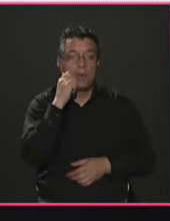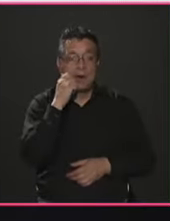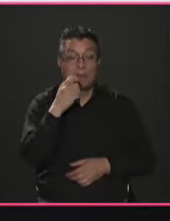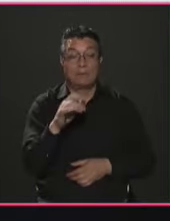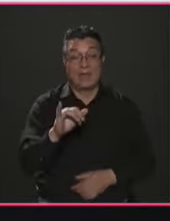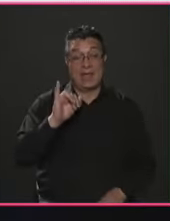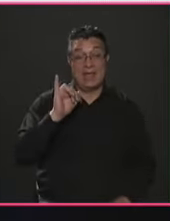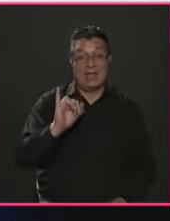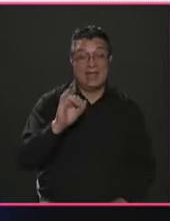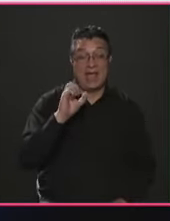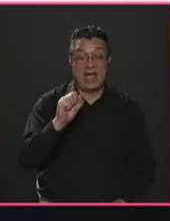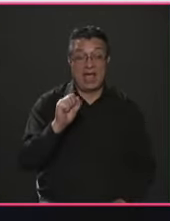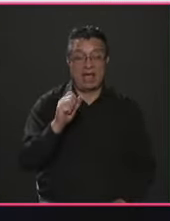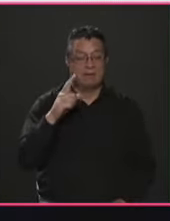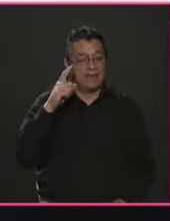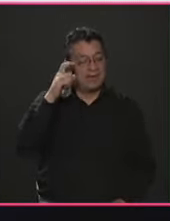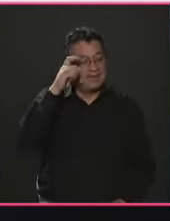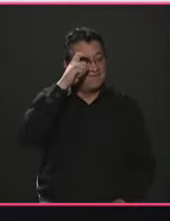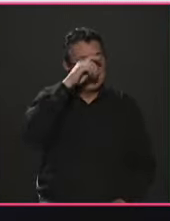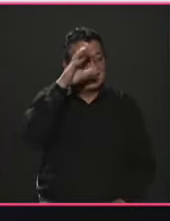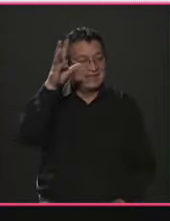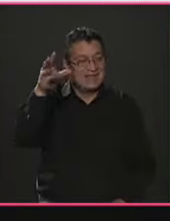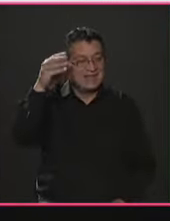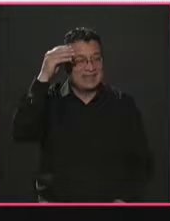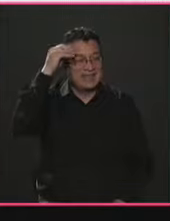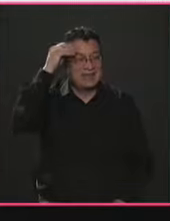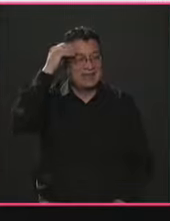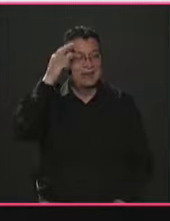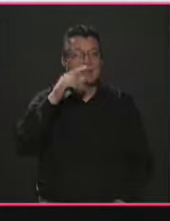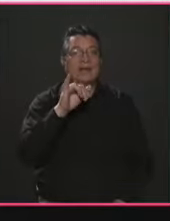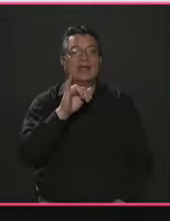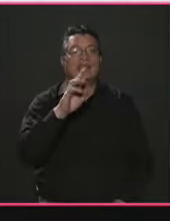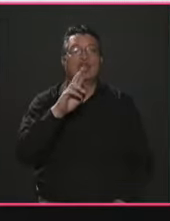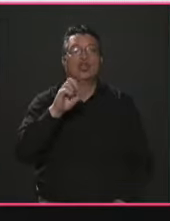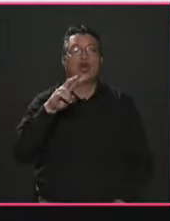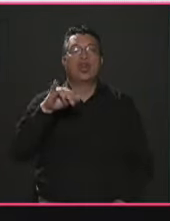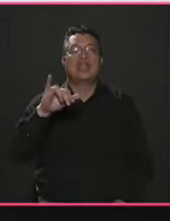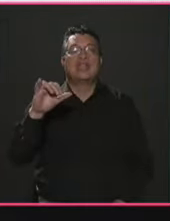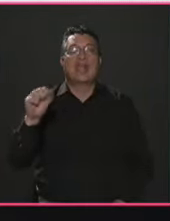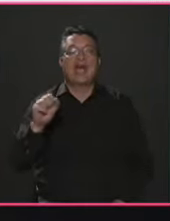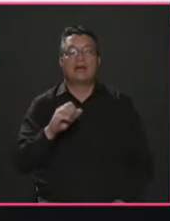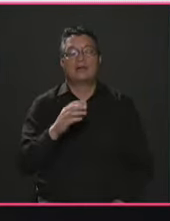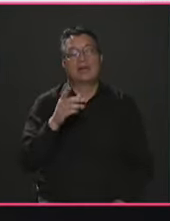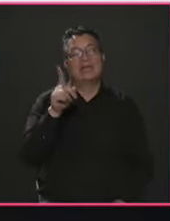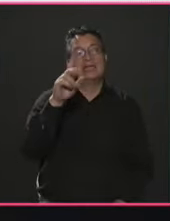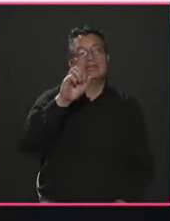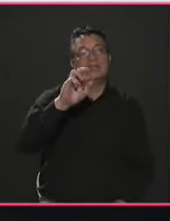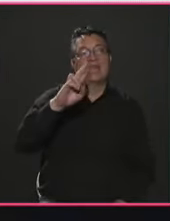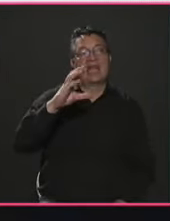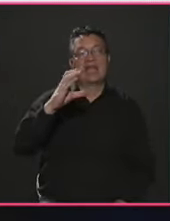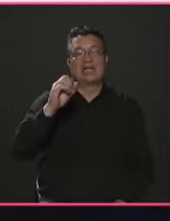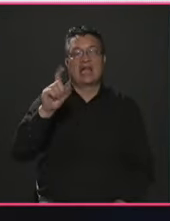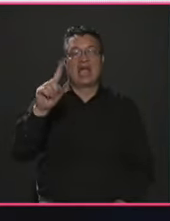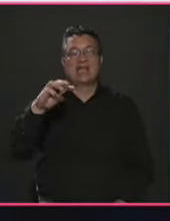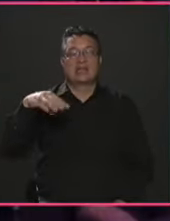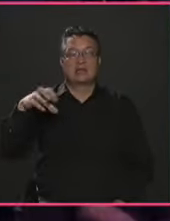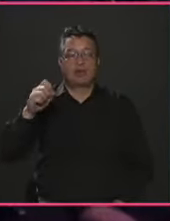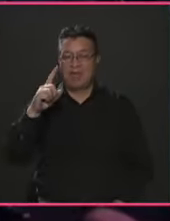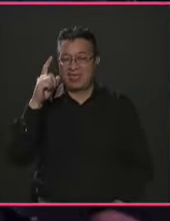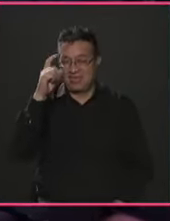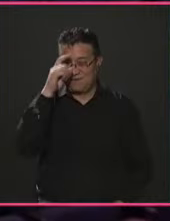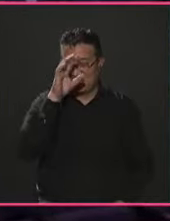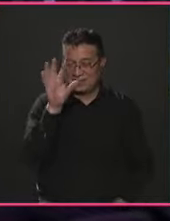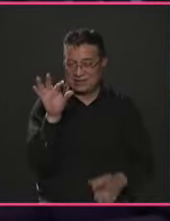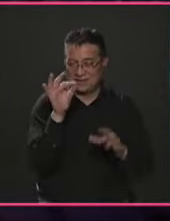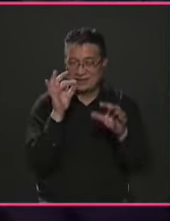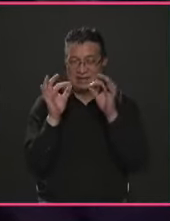artificial le cuesta entender por ejemplo la ironía el Sarcasmo que es algo que solo en el día a